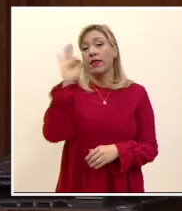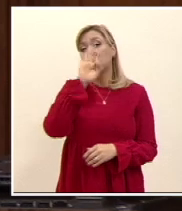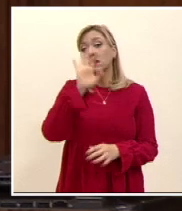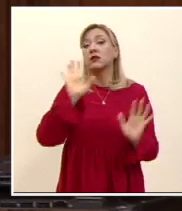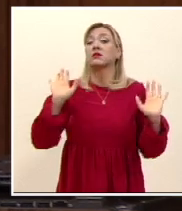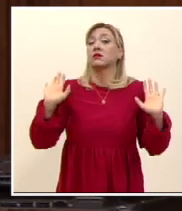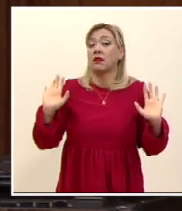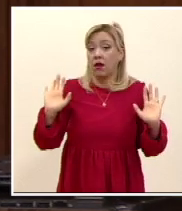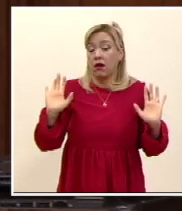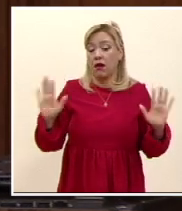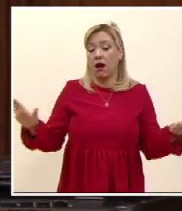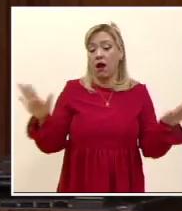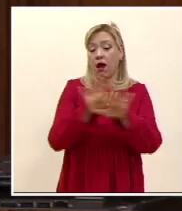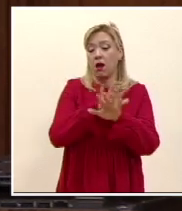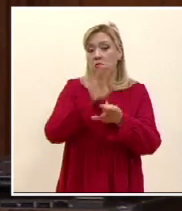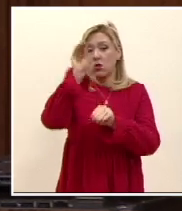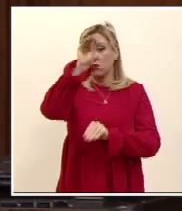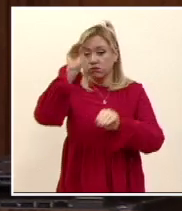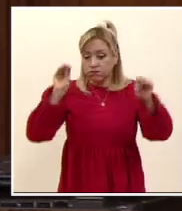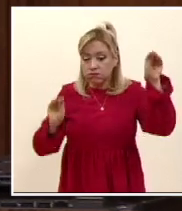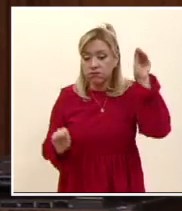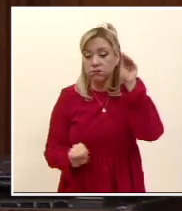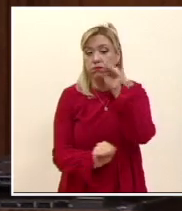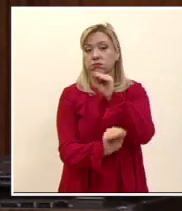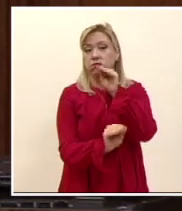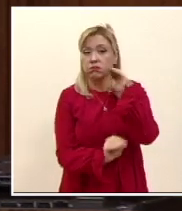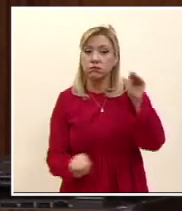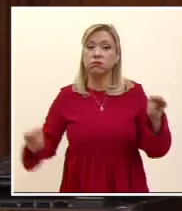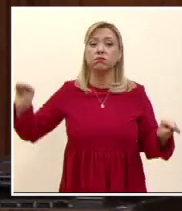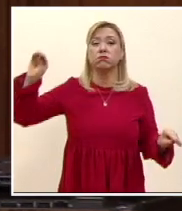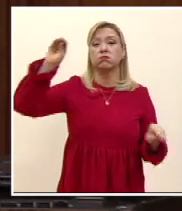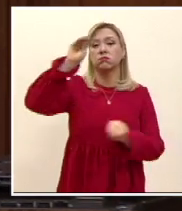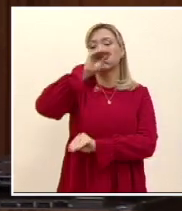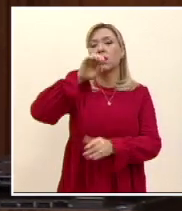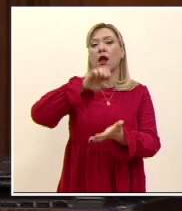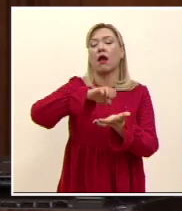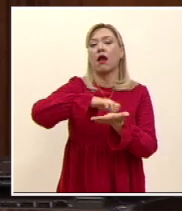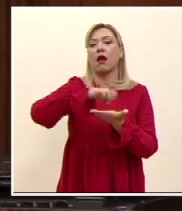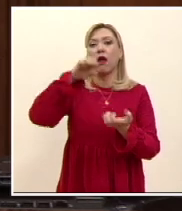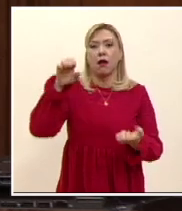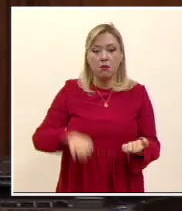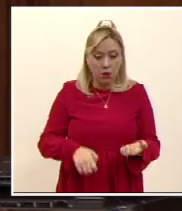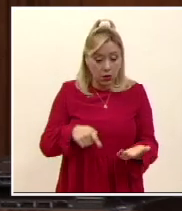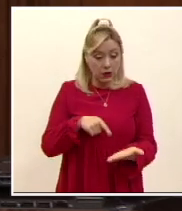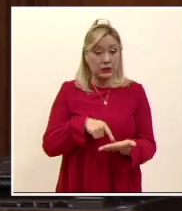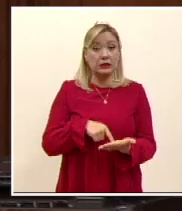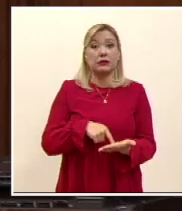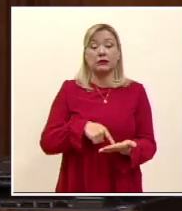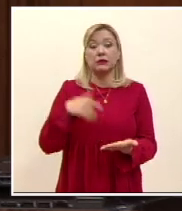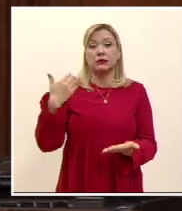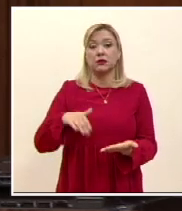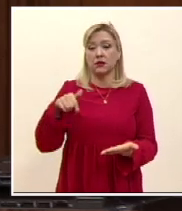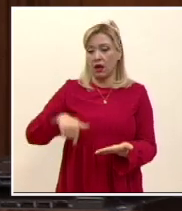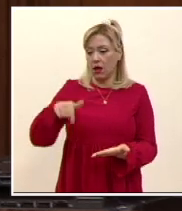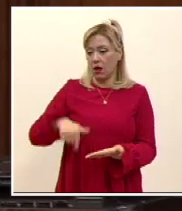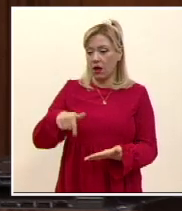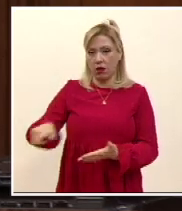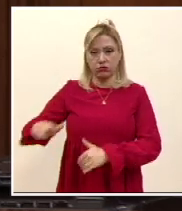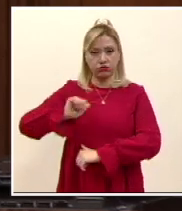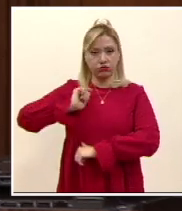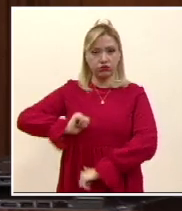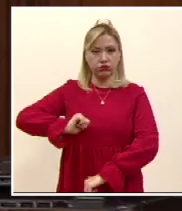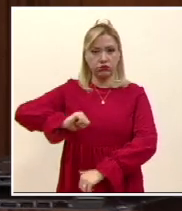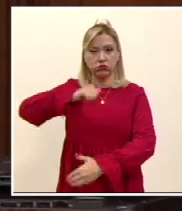modificarse a partir de diversos factores, como por ejemplo la recepción en la Secretaría General de Acuerdos